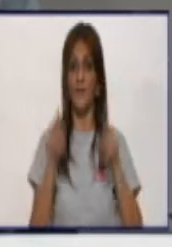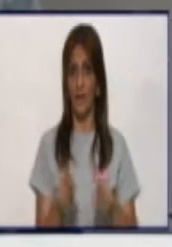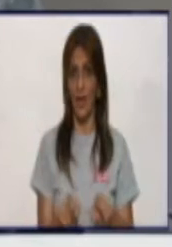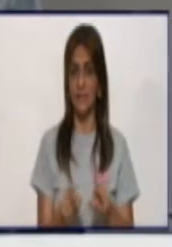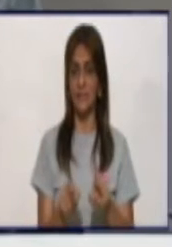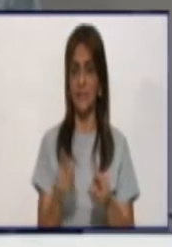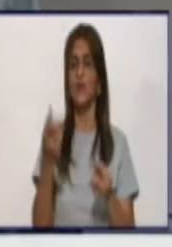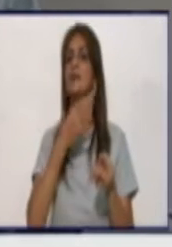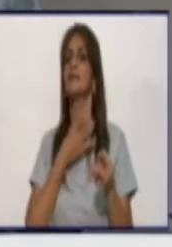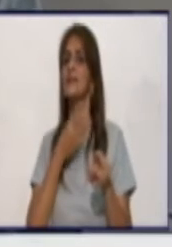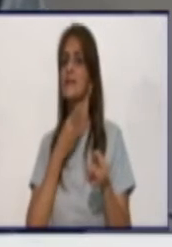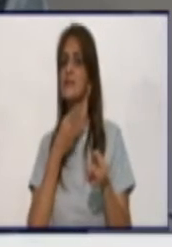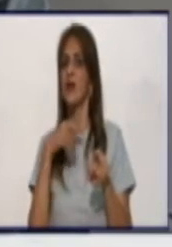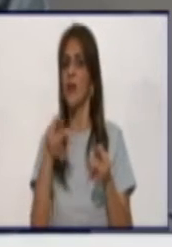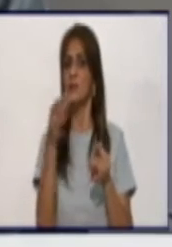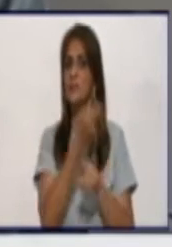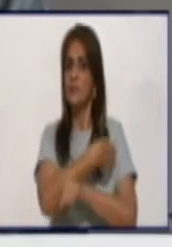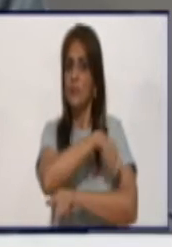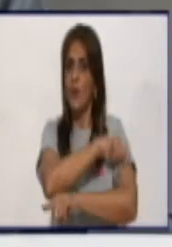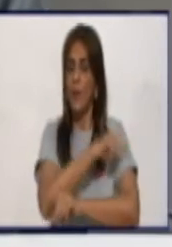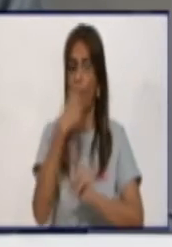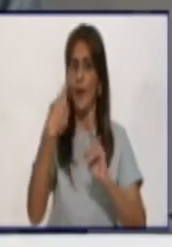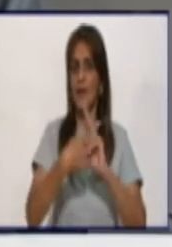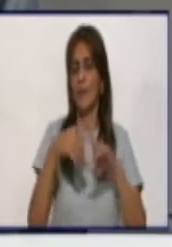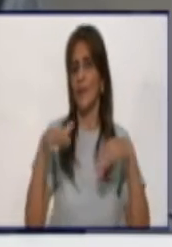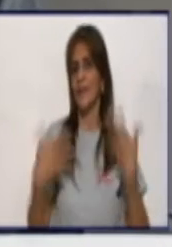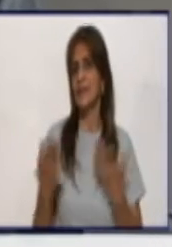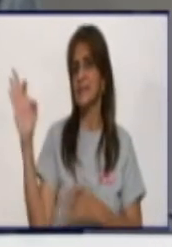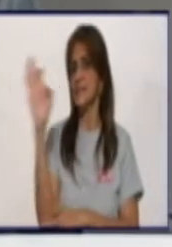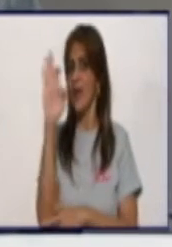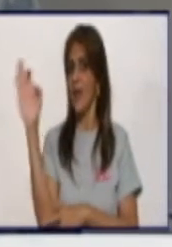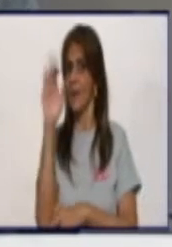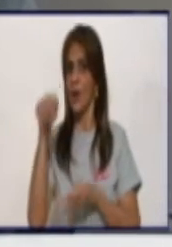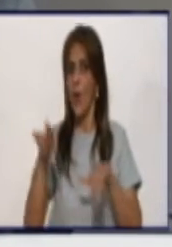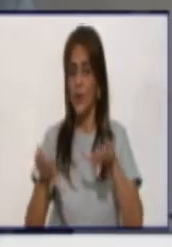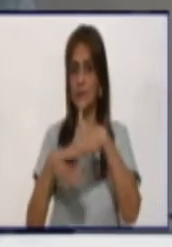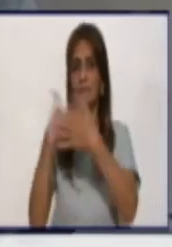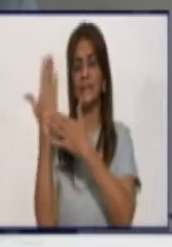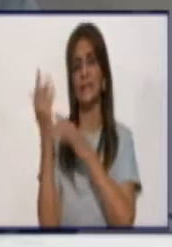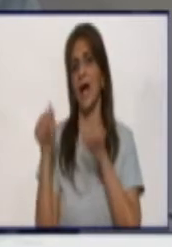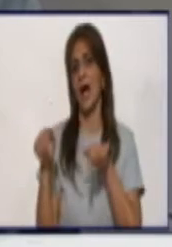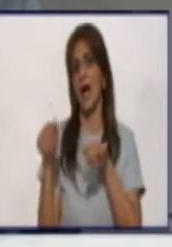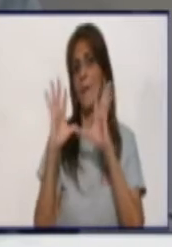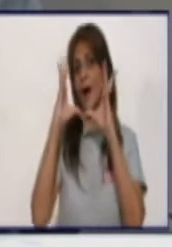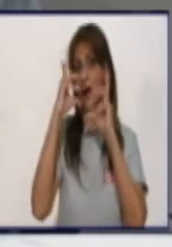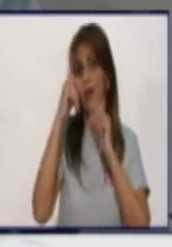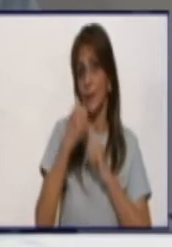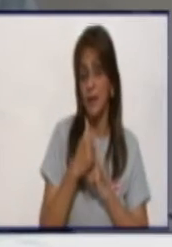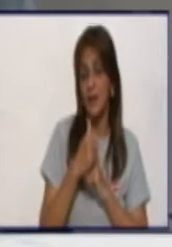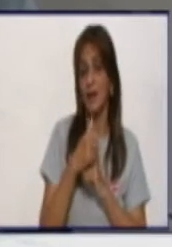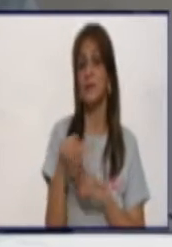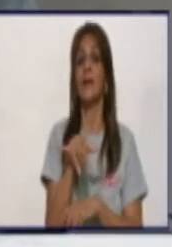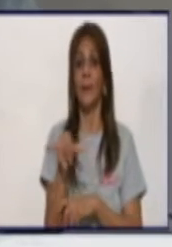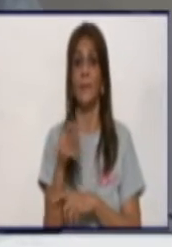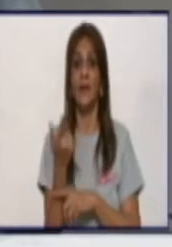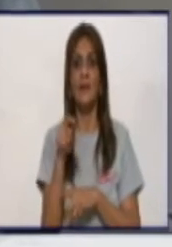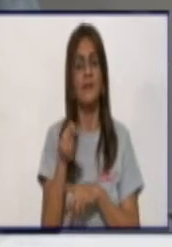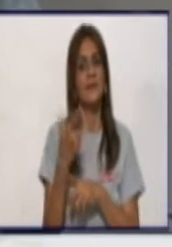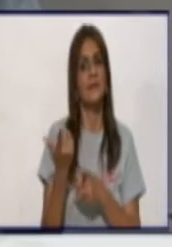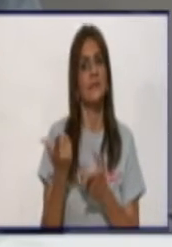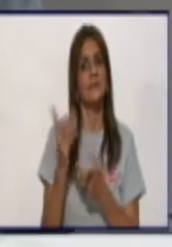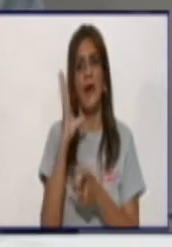deseo de los bayameses de celebrar un día hoy de maravillas también es magia